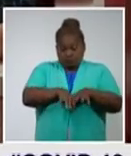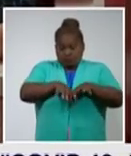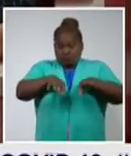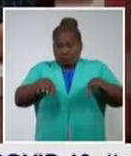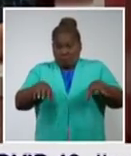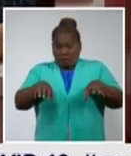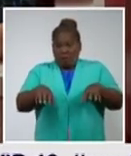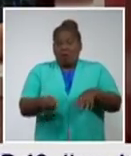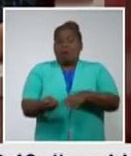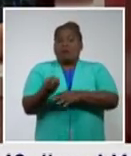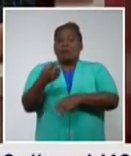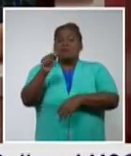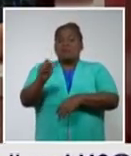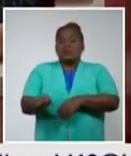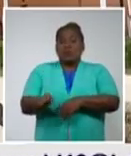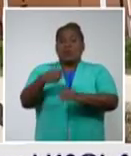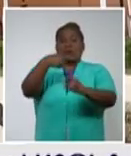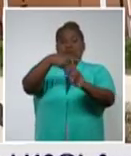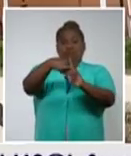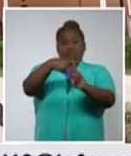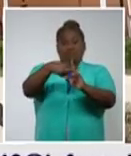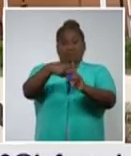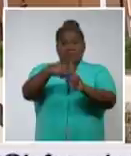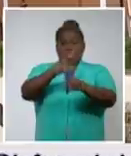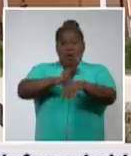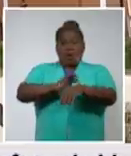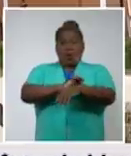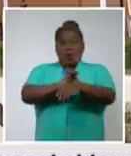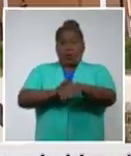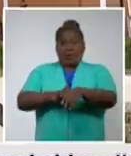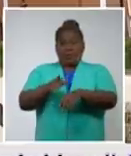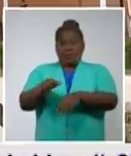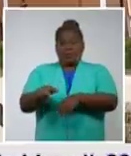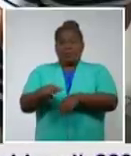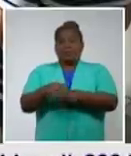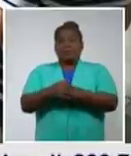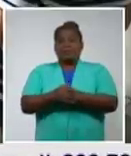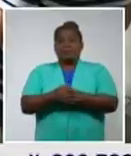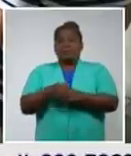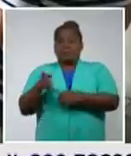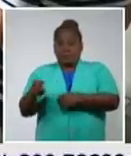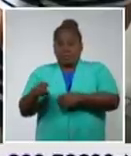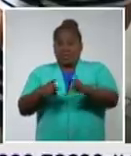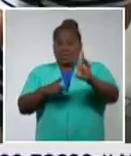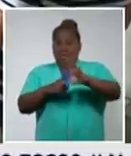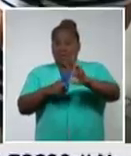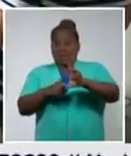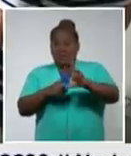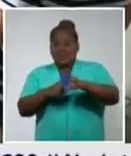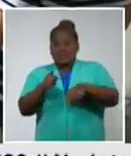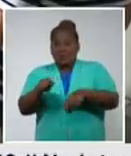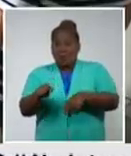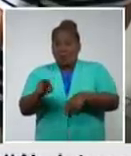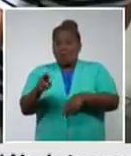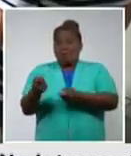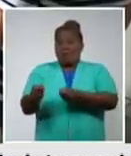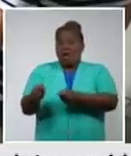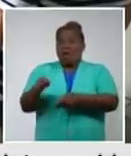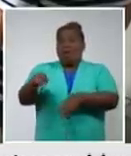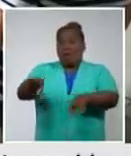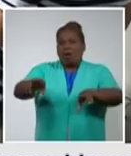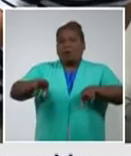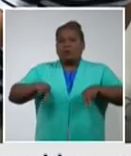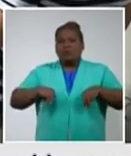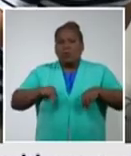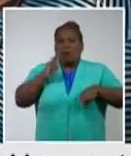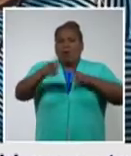casos positivos del nuevo coronavirus. La emisora provincial y el telecentro asumen espacios para la orientación a los estudiantes